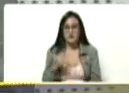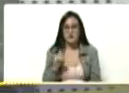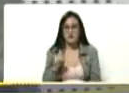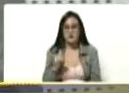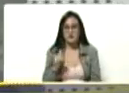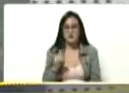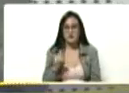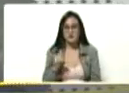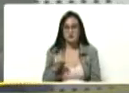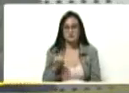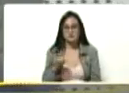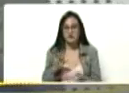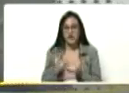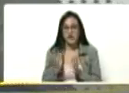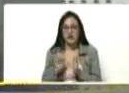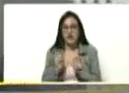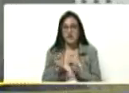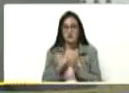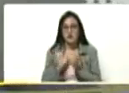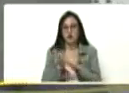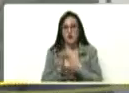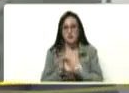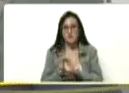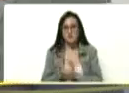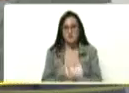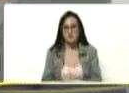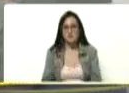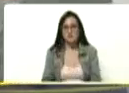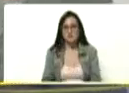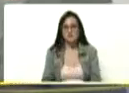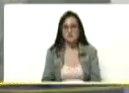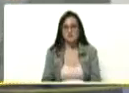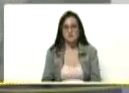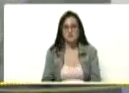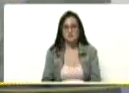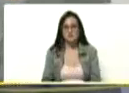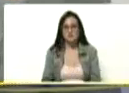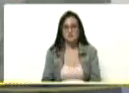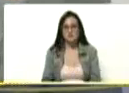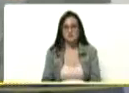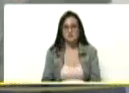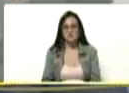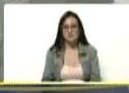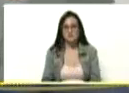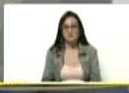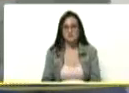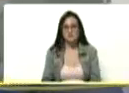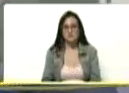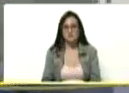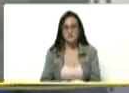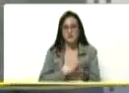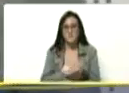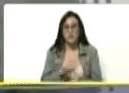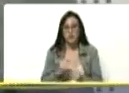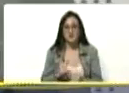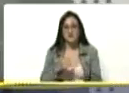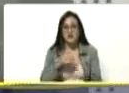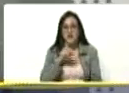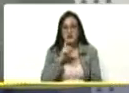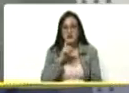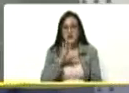el trasfondo del cambio climático, and the devastating potential of each hurricane season, y el potencial devastador de